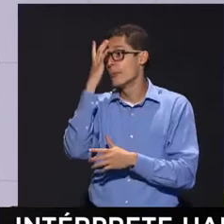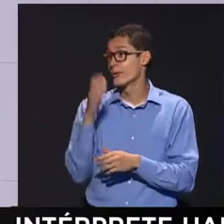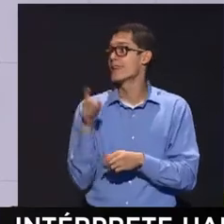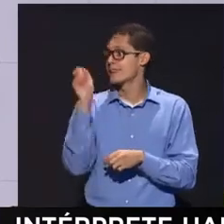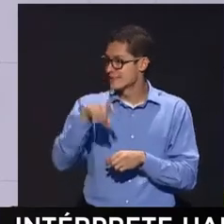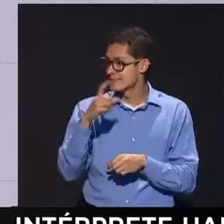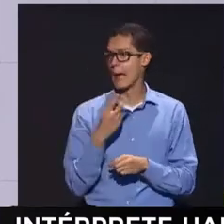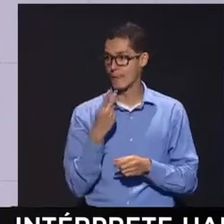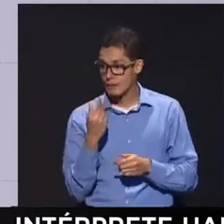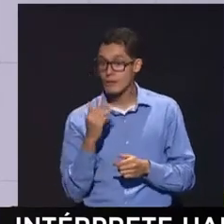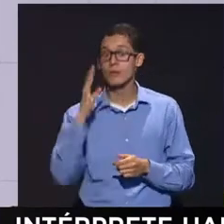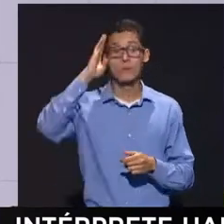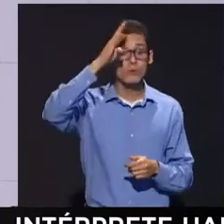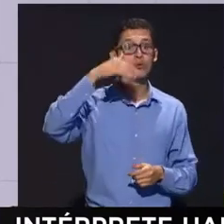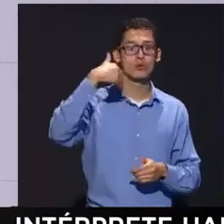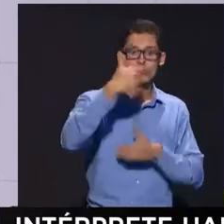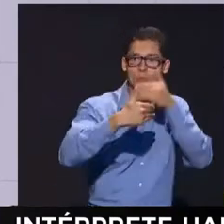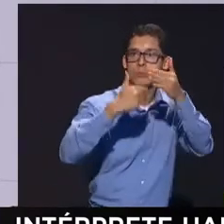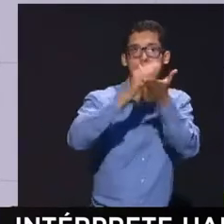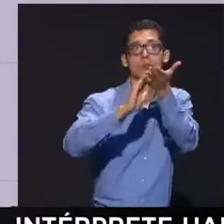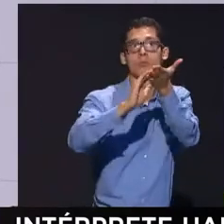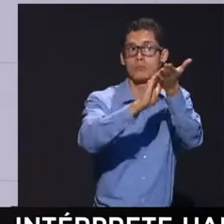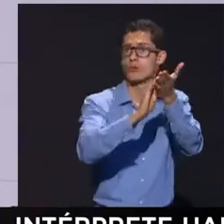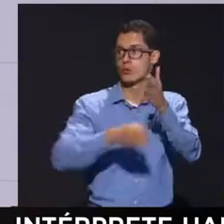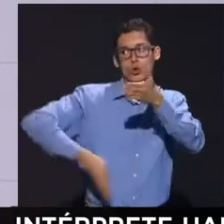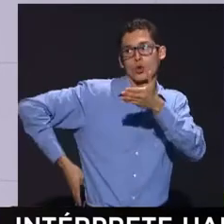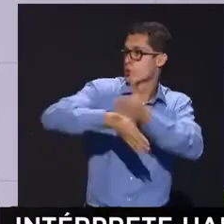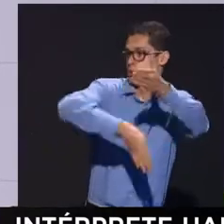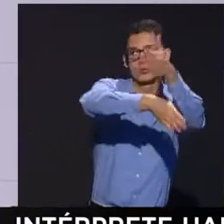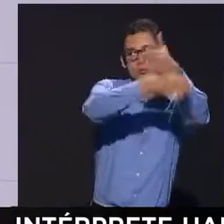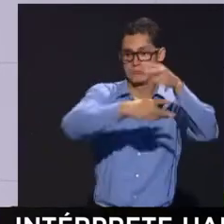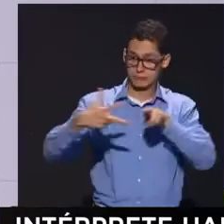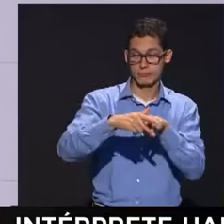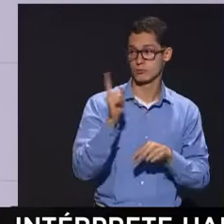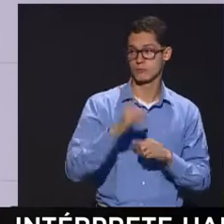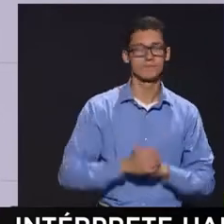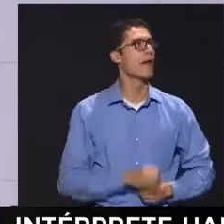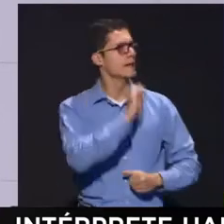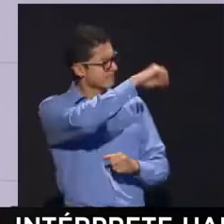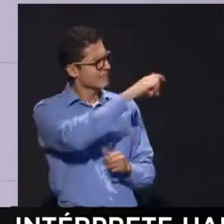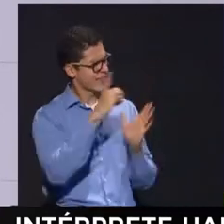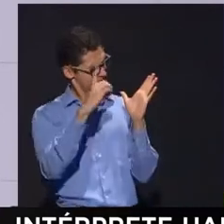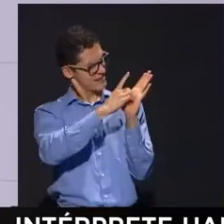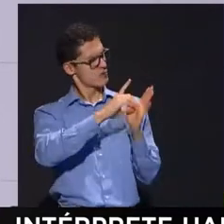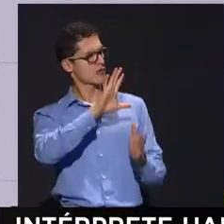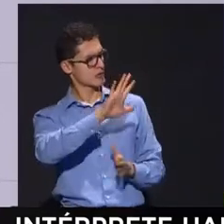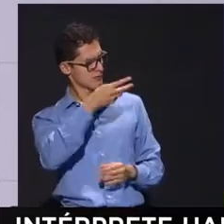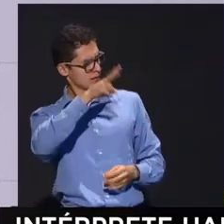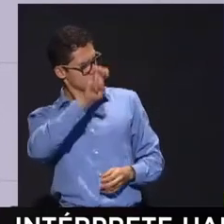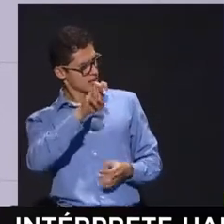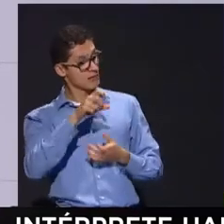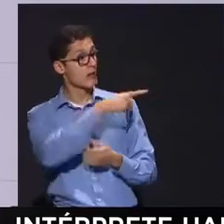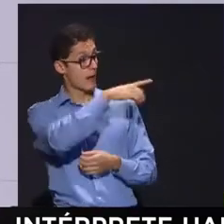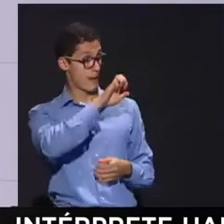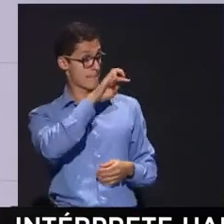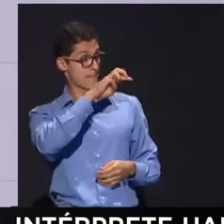van a eximir como tal, EPM sí tomó algunas decisiones de acuerdo al decreto 517, cómo se puede beneficiar